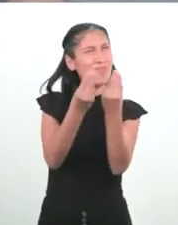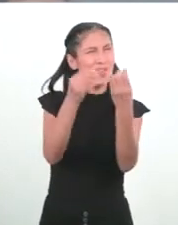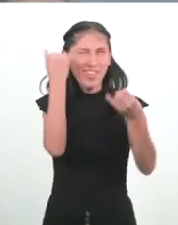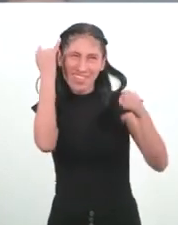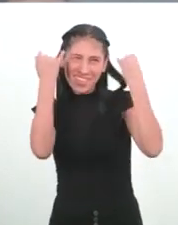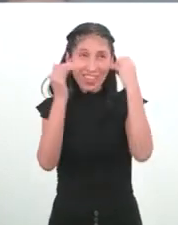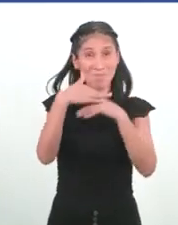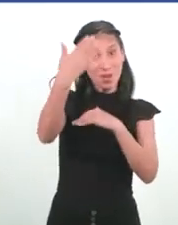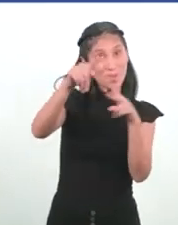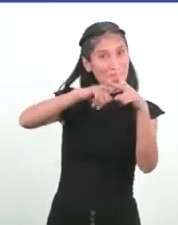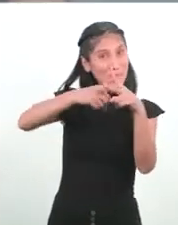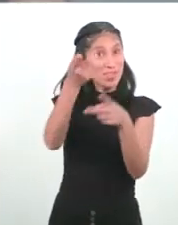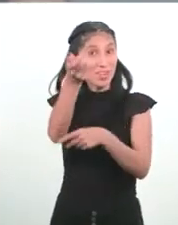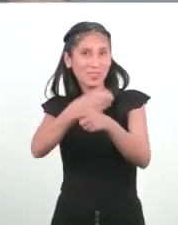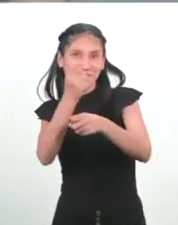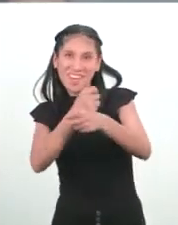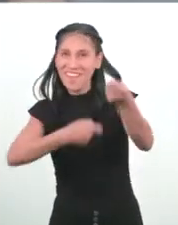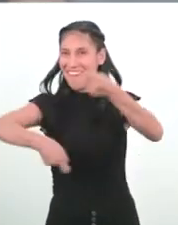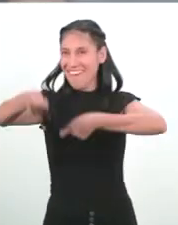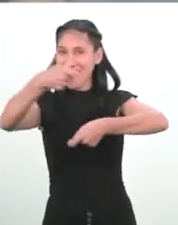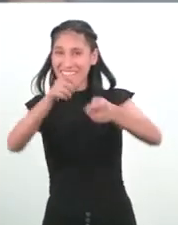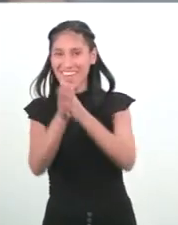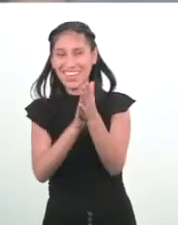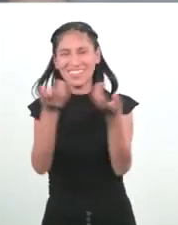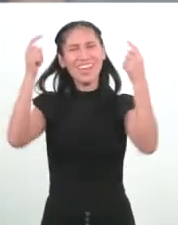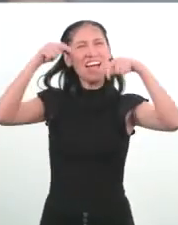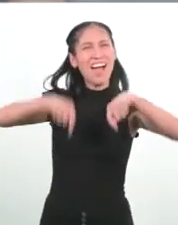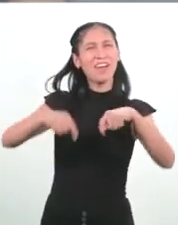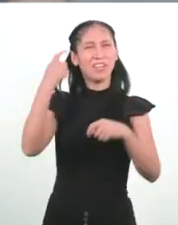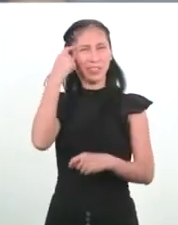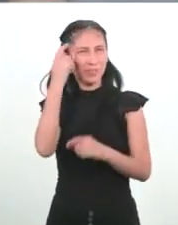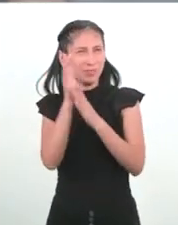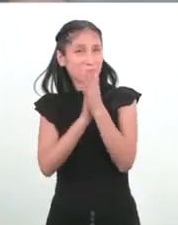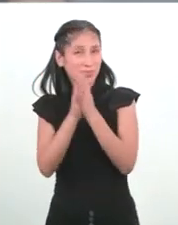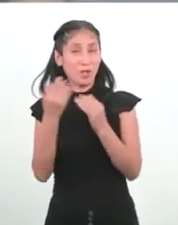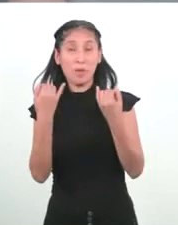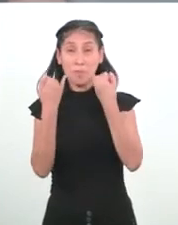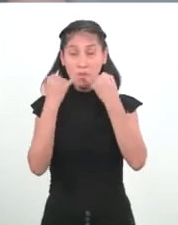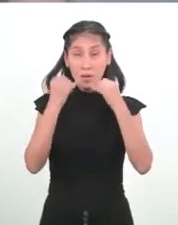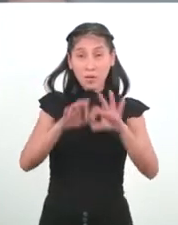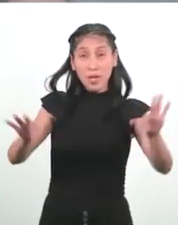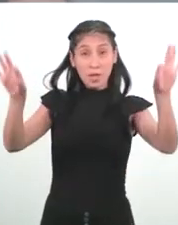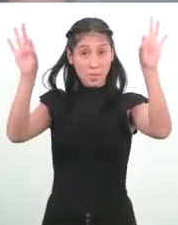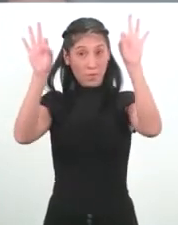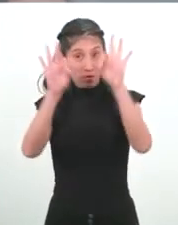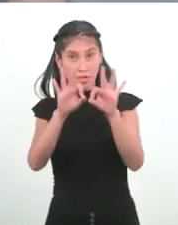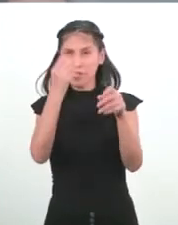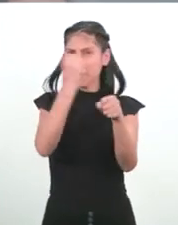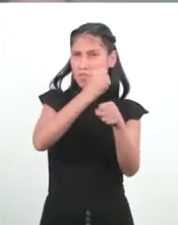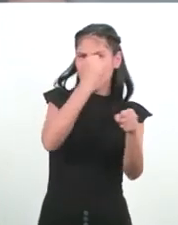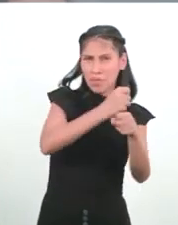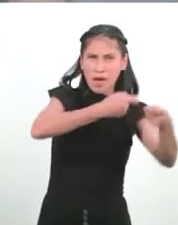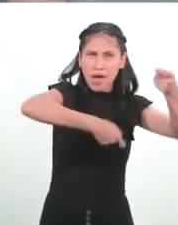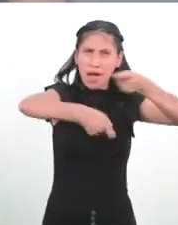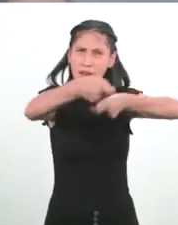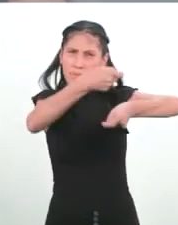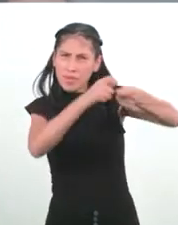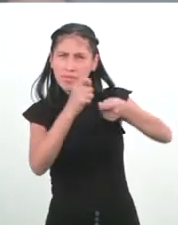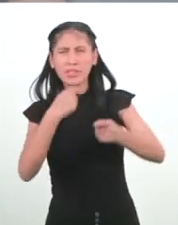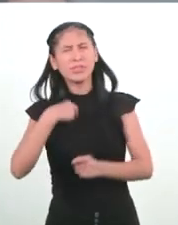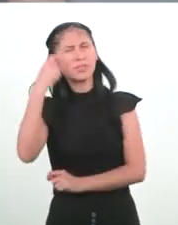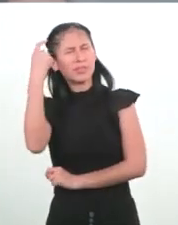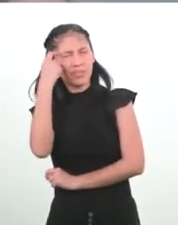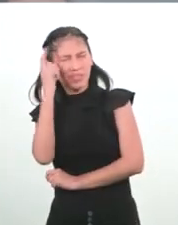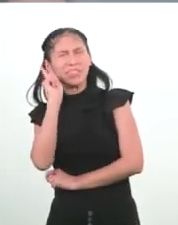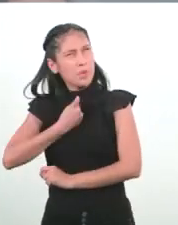sus emprendimientos. Ahora que tengo un poco más claro la importancia de un emprendimiento, sé que aún me faltan muchas cosas